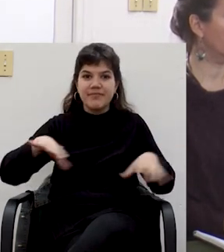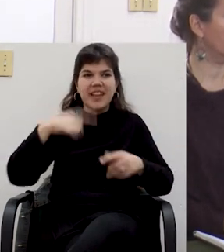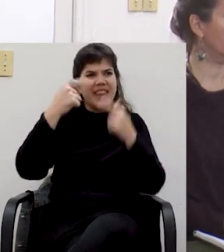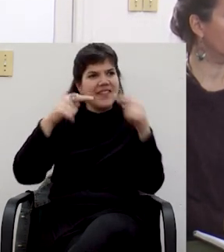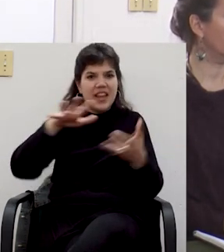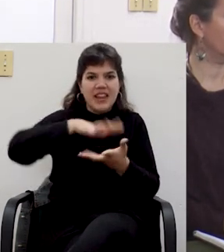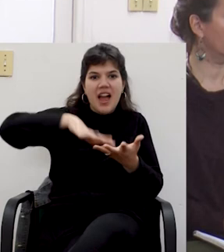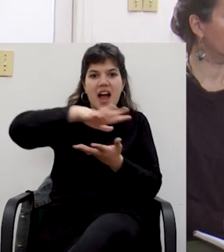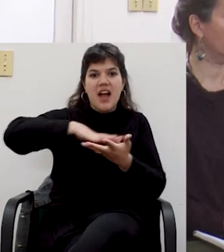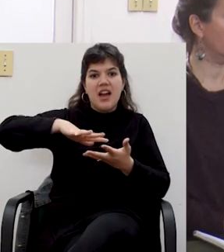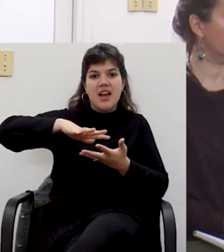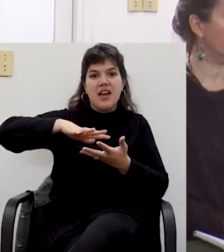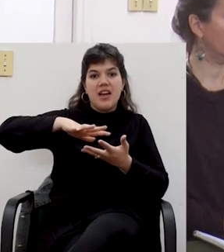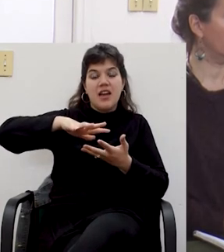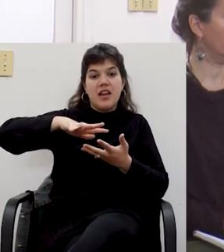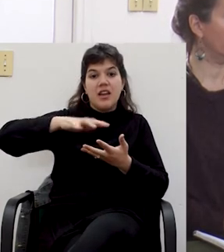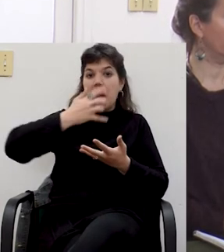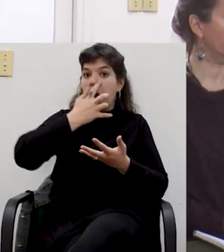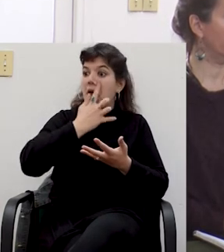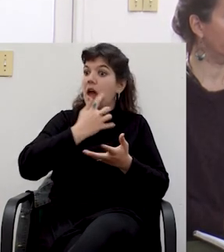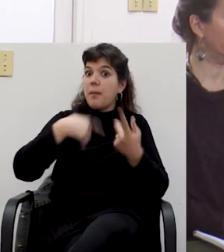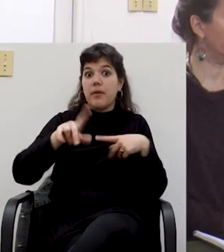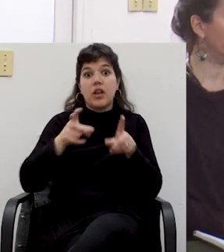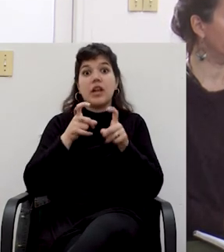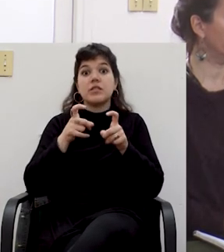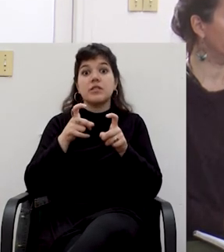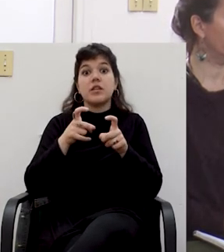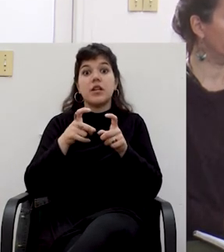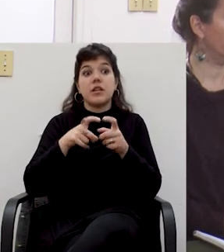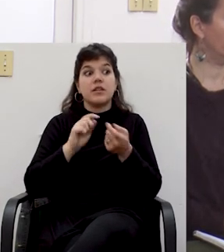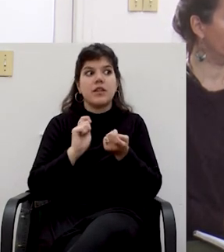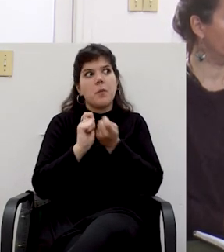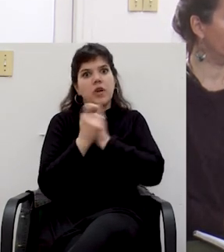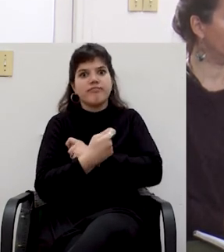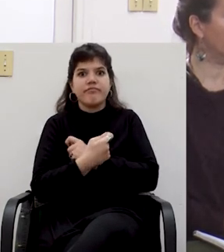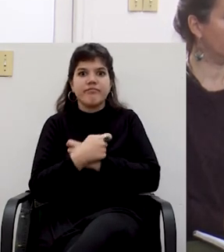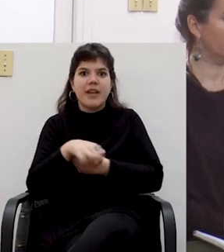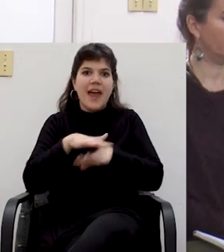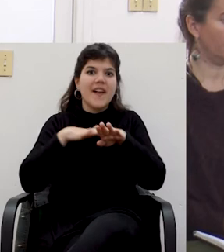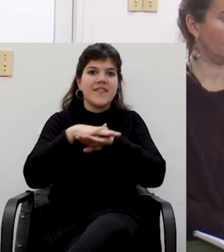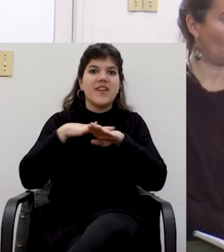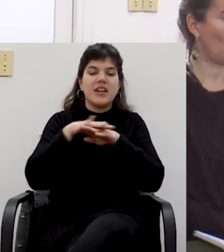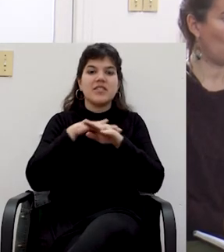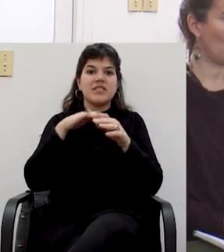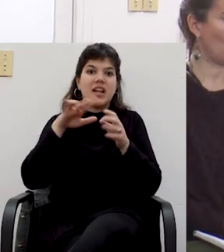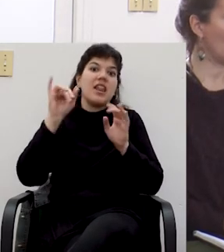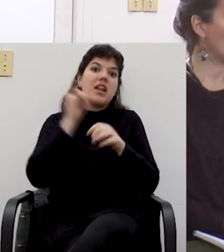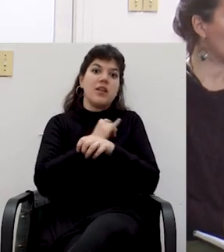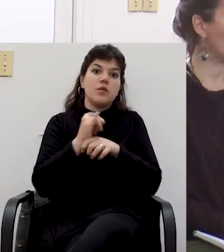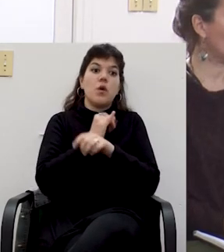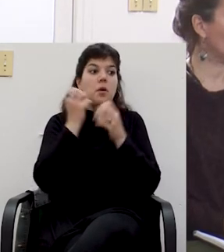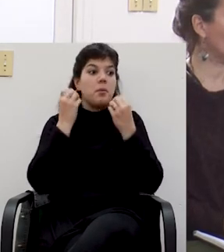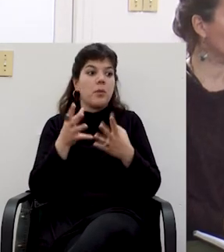interdisciplinarias, sin duda que requerimos mover las bases estructurales de la institución para que eso no quede en